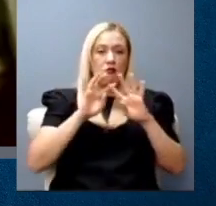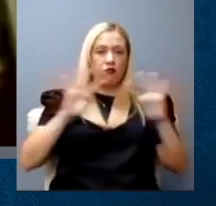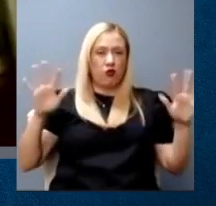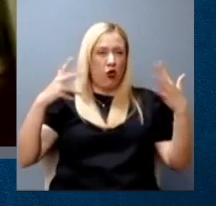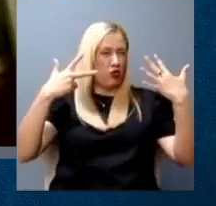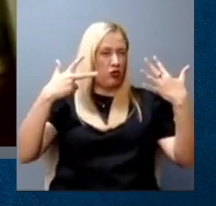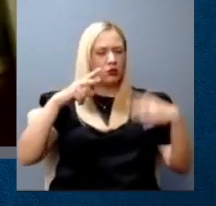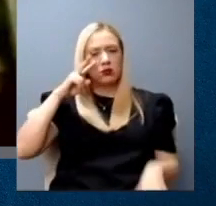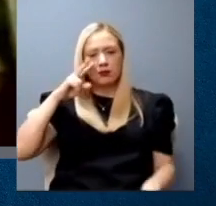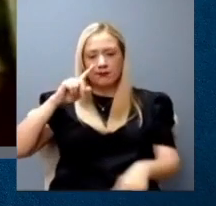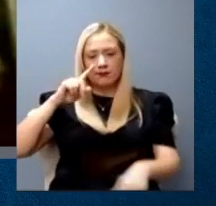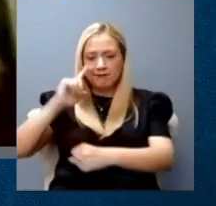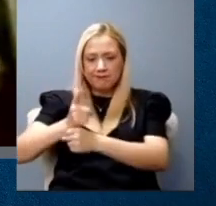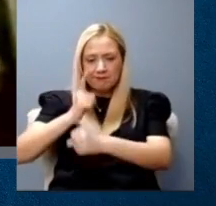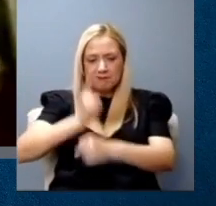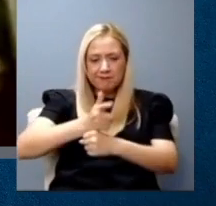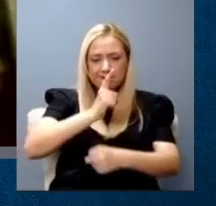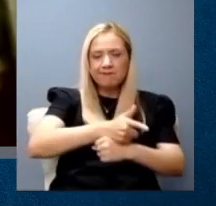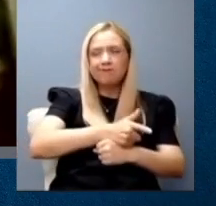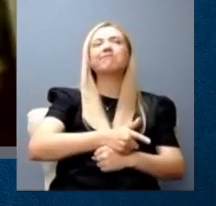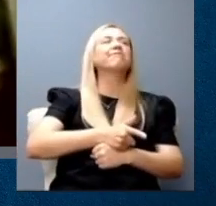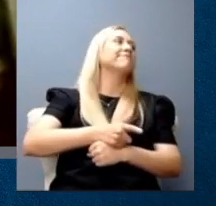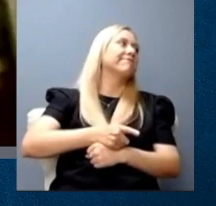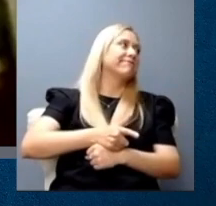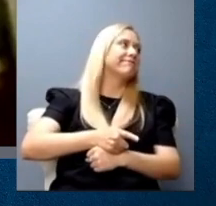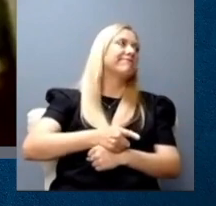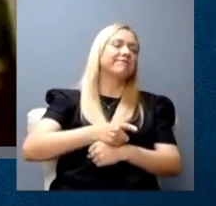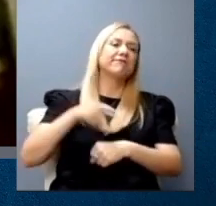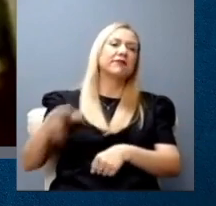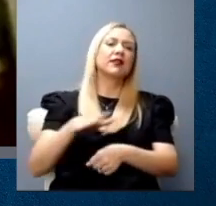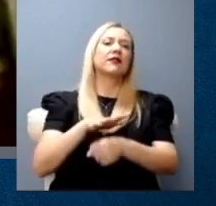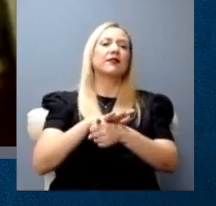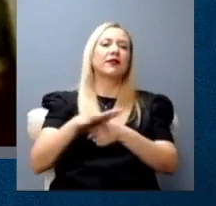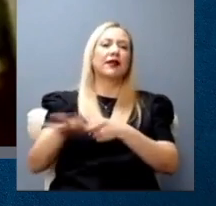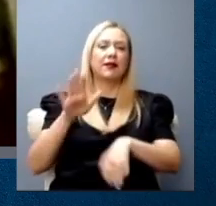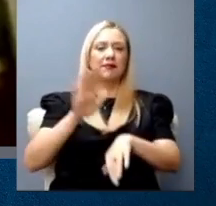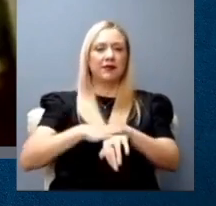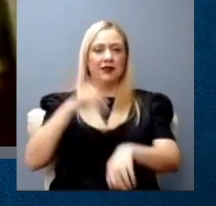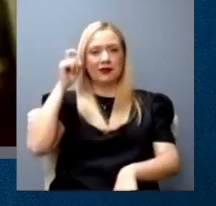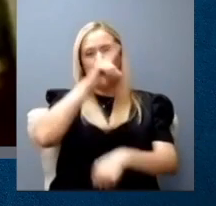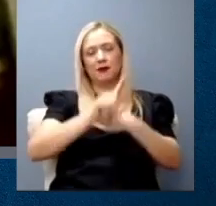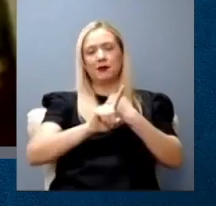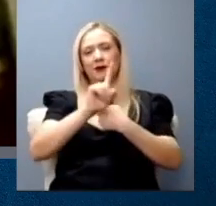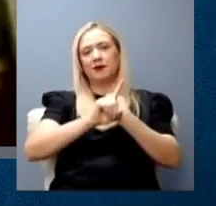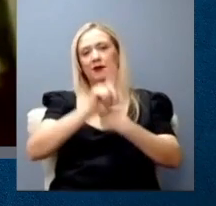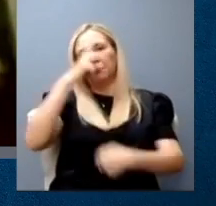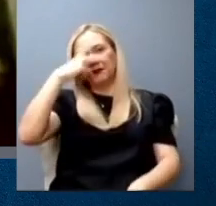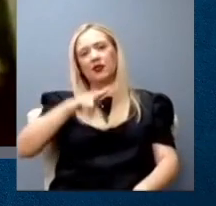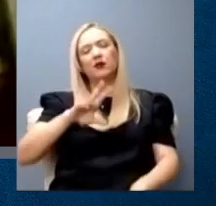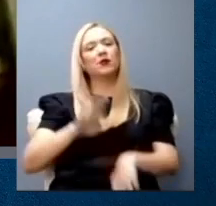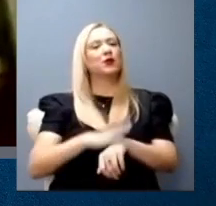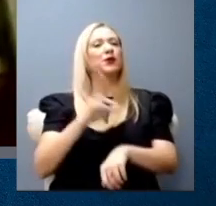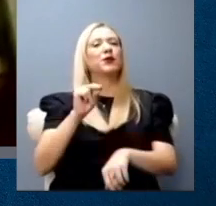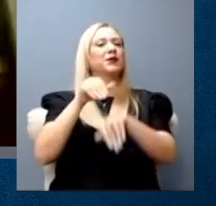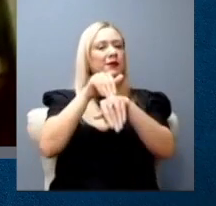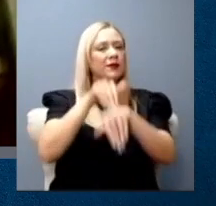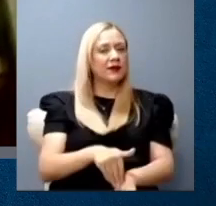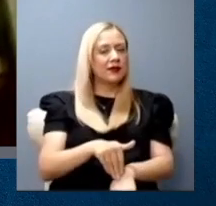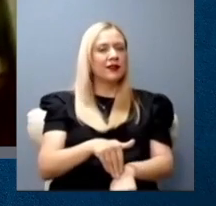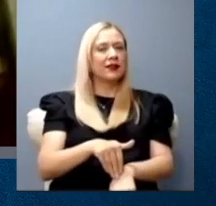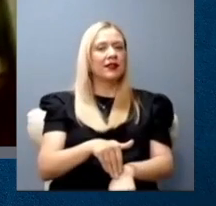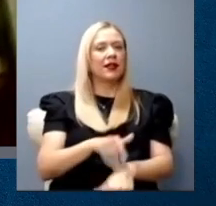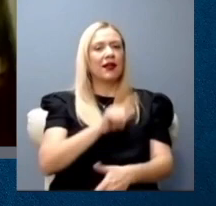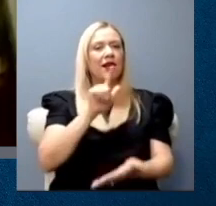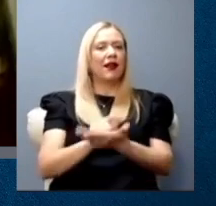las dificultades mayores que encuentra México para aplicar cabalmente en el ámbito del derecho interno